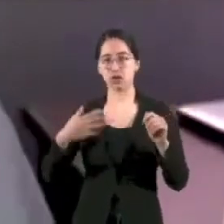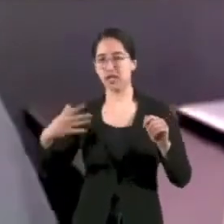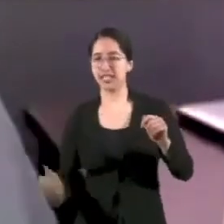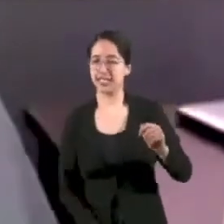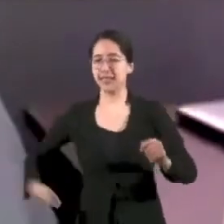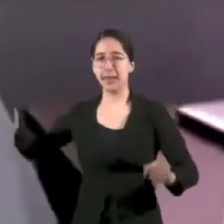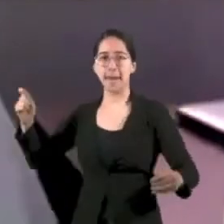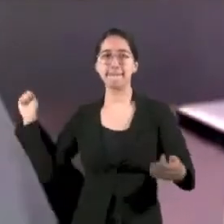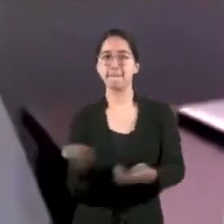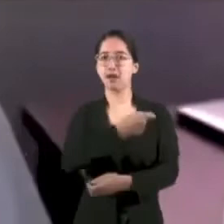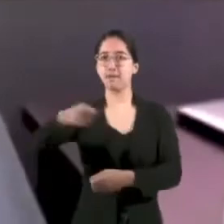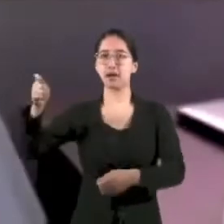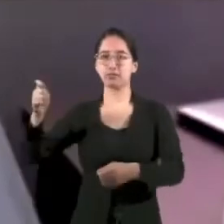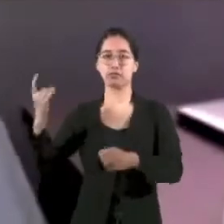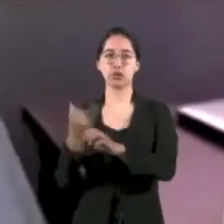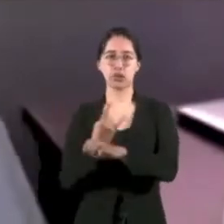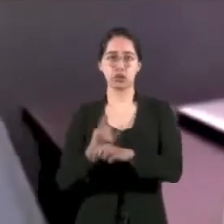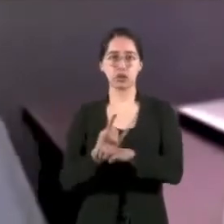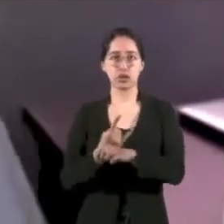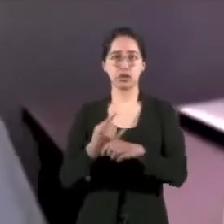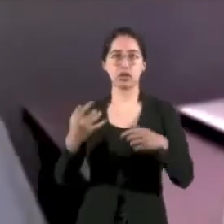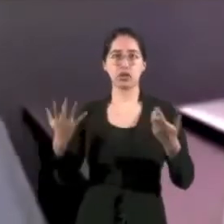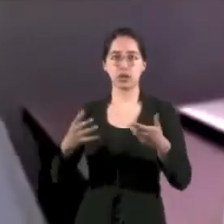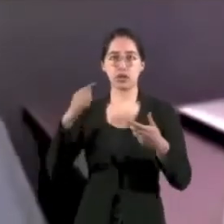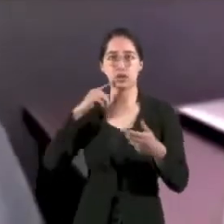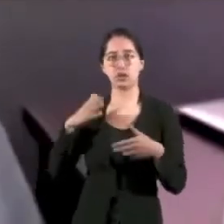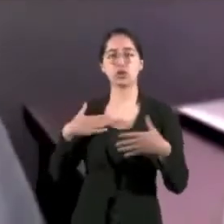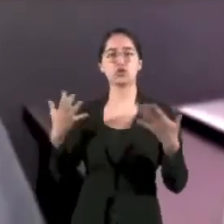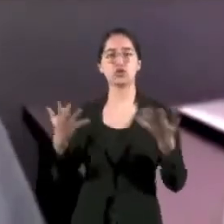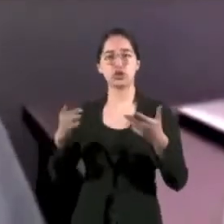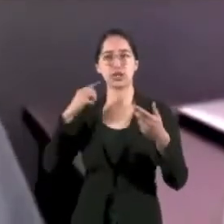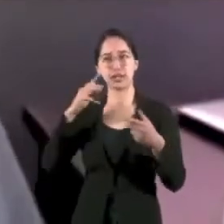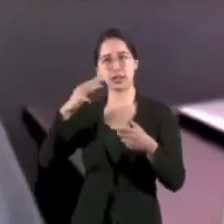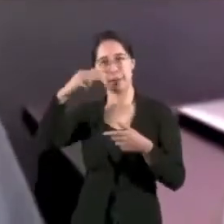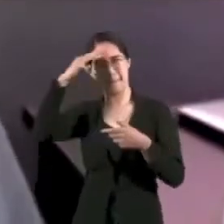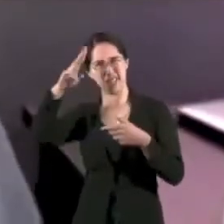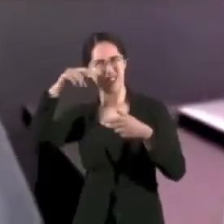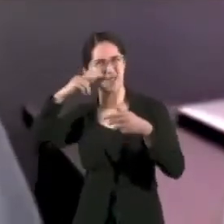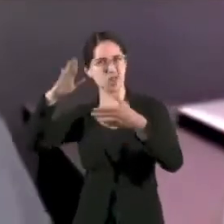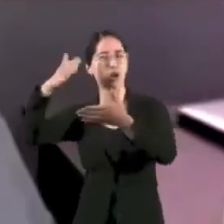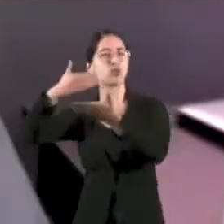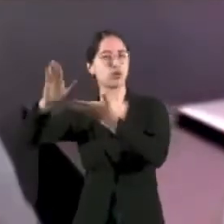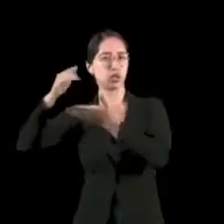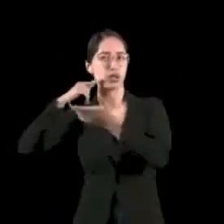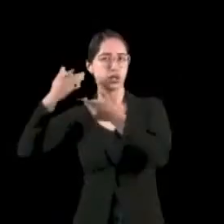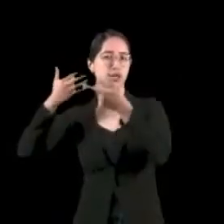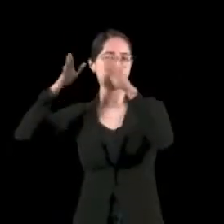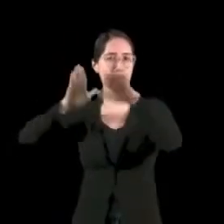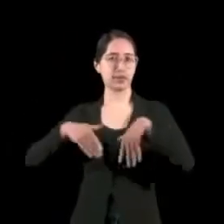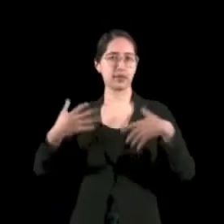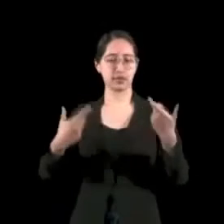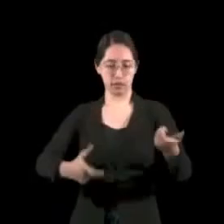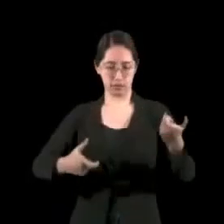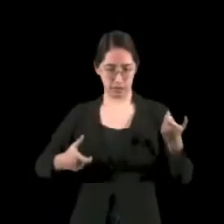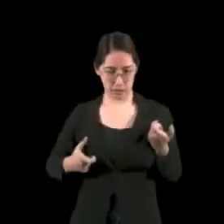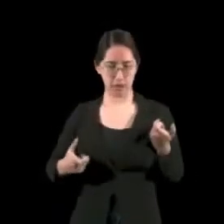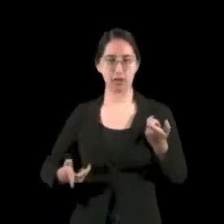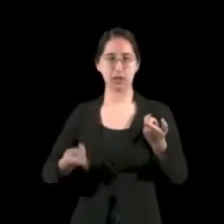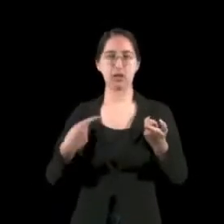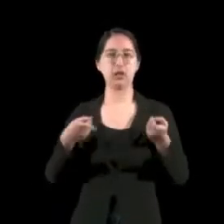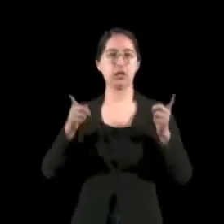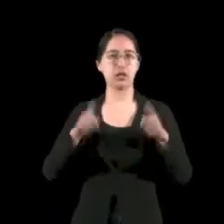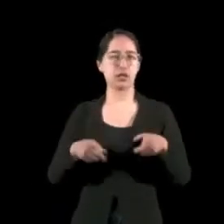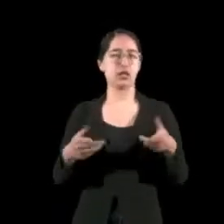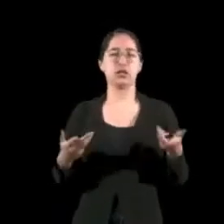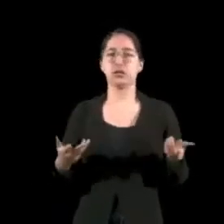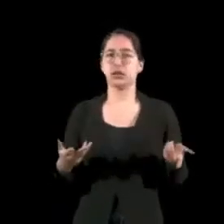Las armas se conseguían en el combate fundamentalmente. En ese momento las finanzas de la guerrilla eran